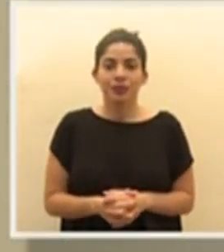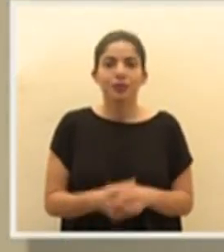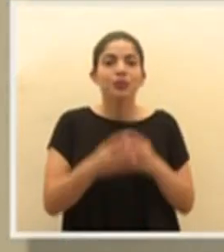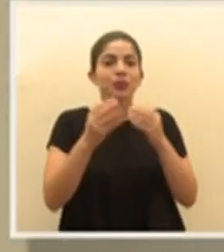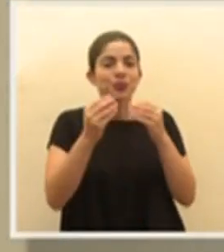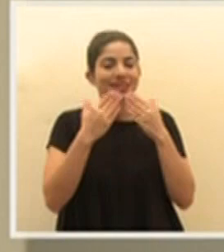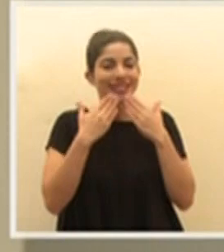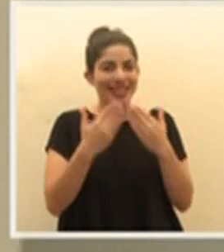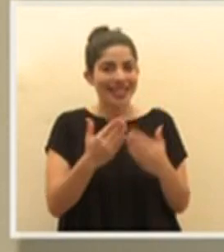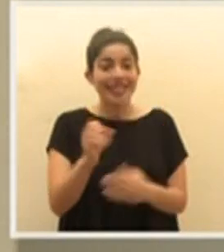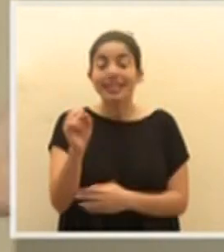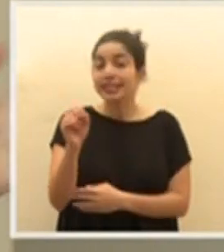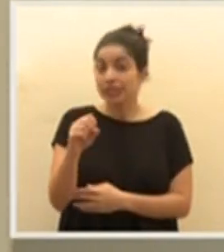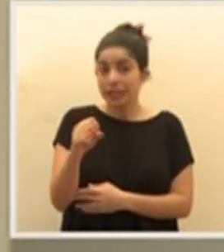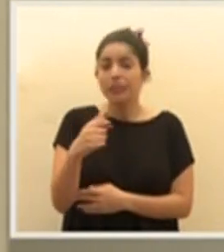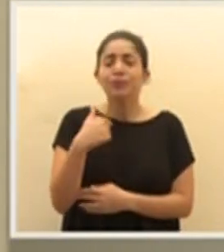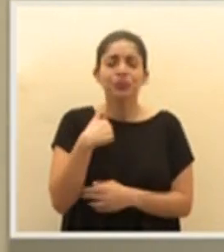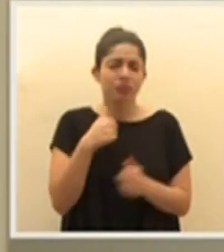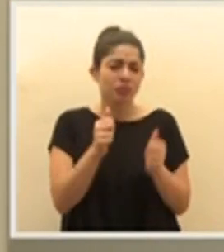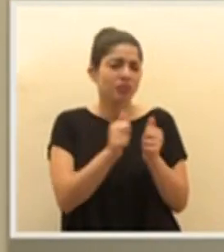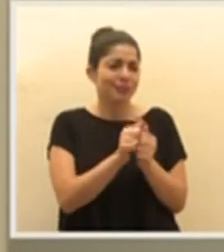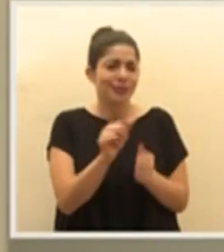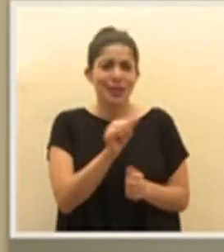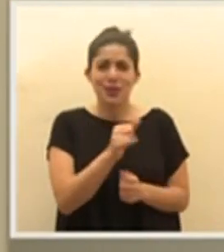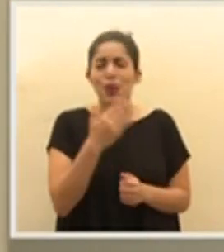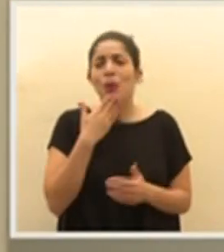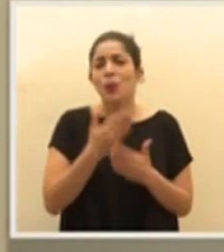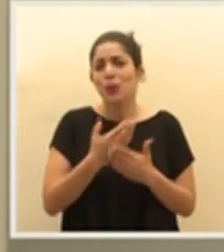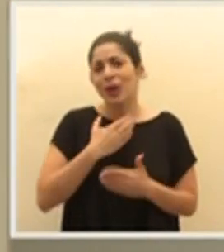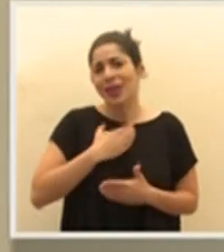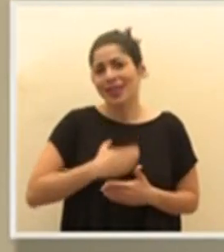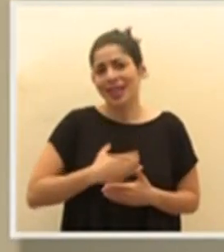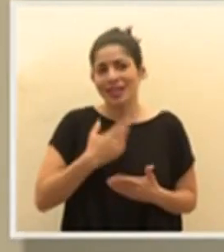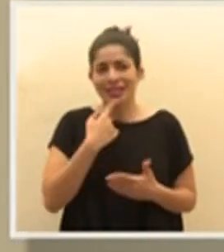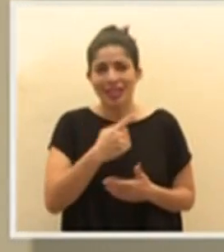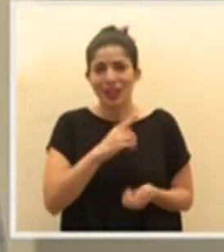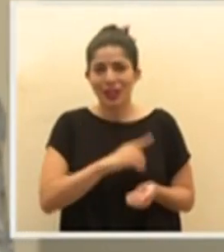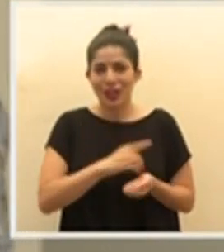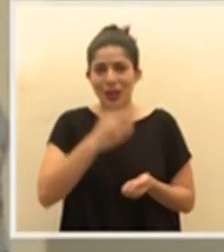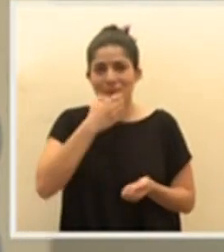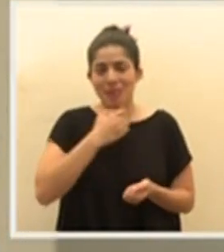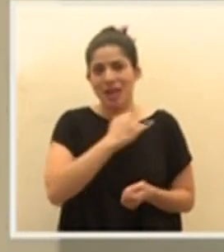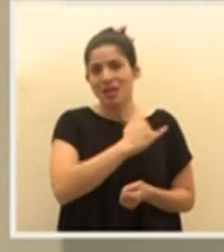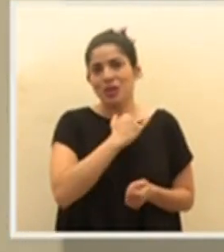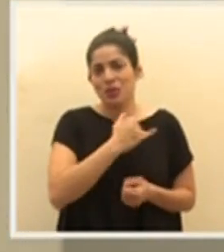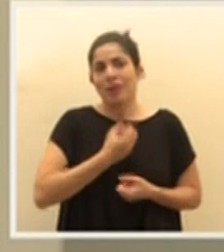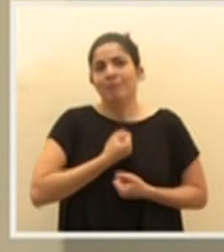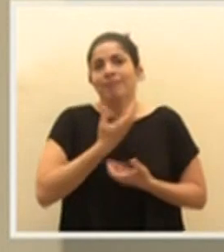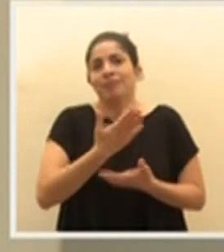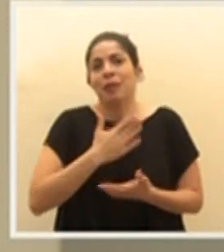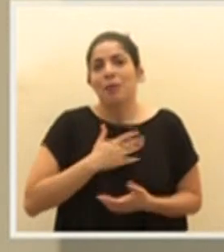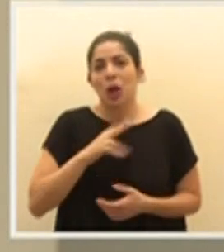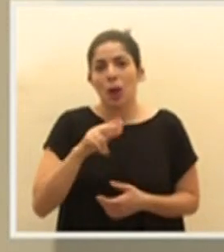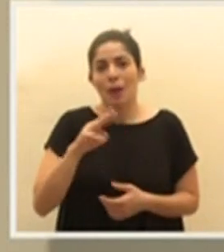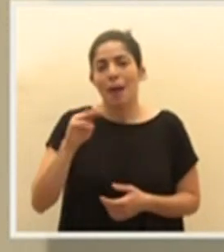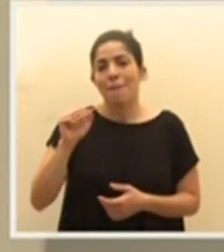Muchas gracias. Sí, acompaño también los buenos deseos que expresó el doctor Macaya a mi compañera María Amalia